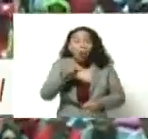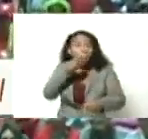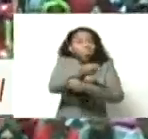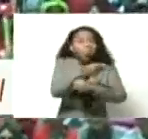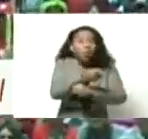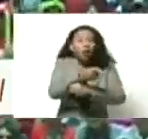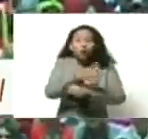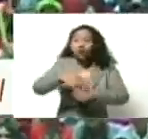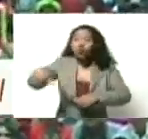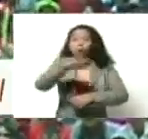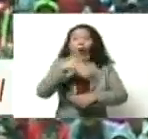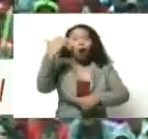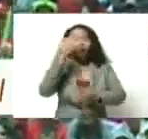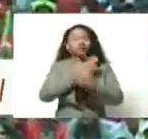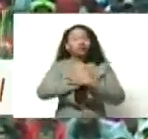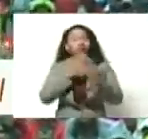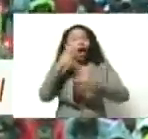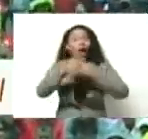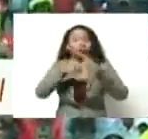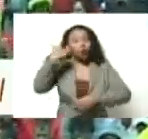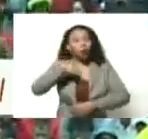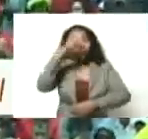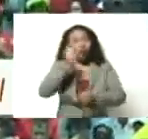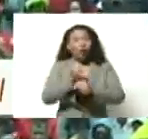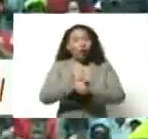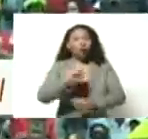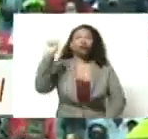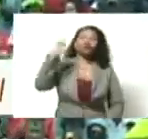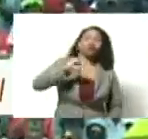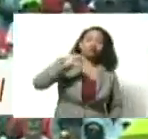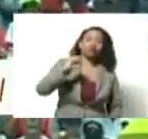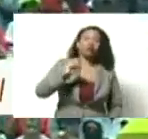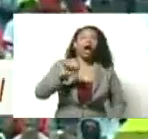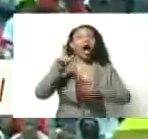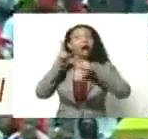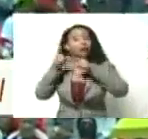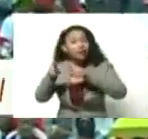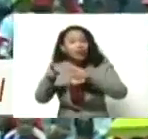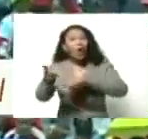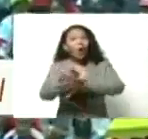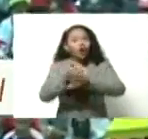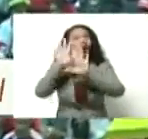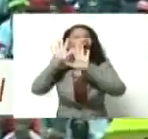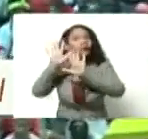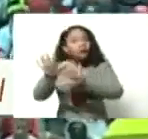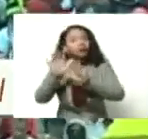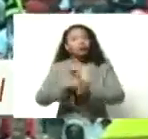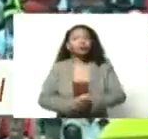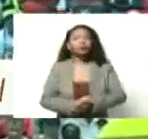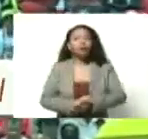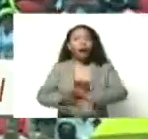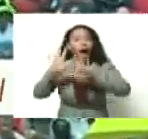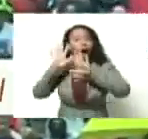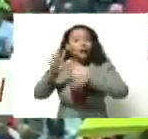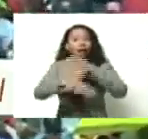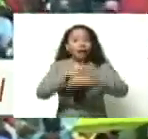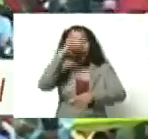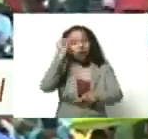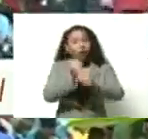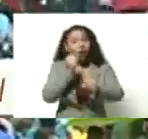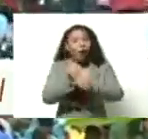todos estamos dispuestos a ejecutar nuestro trabajo así es que se gobierna Así es que se gobierna con